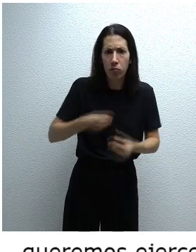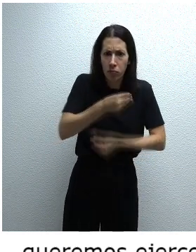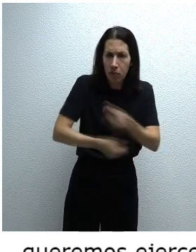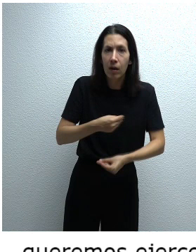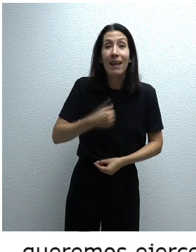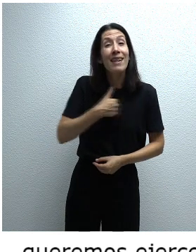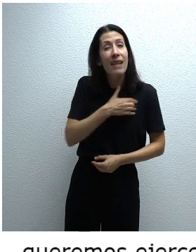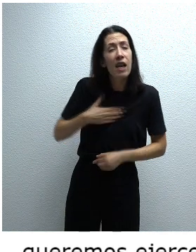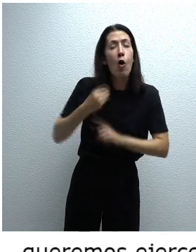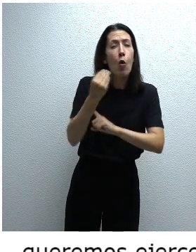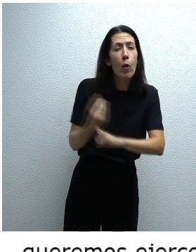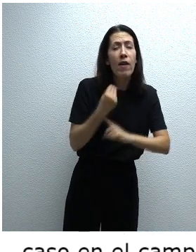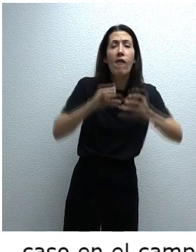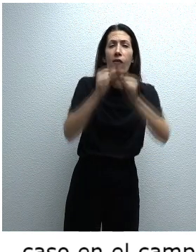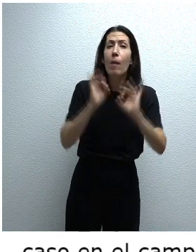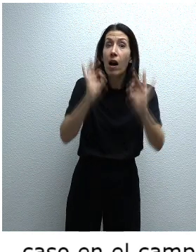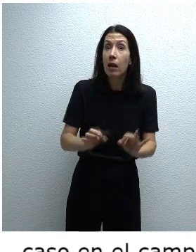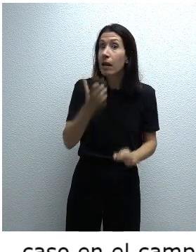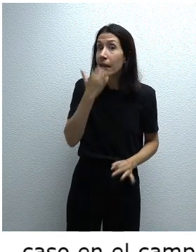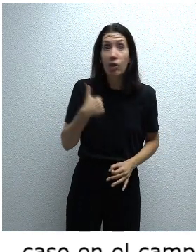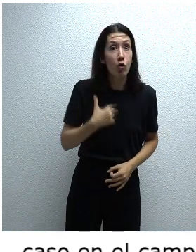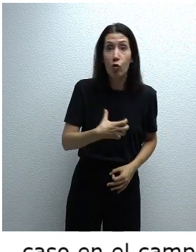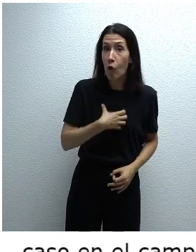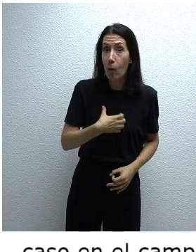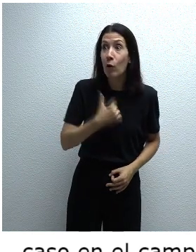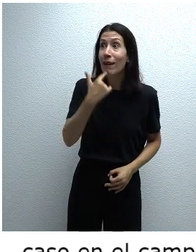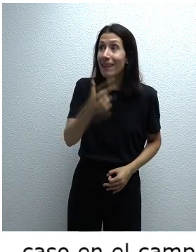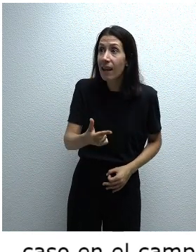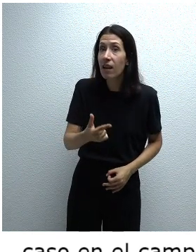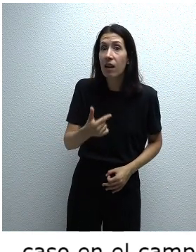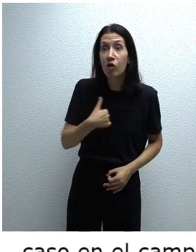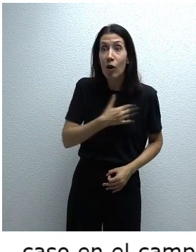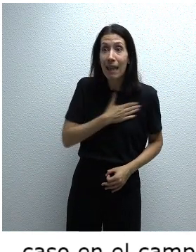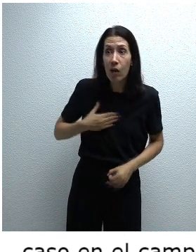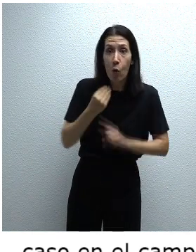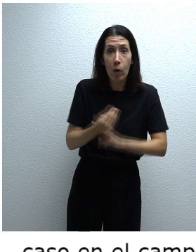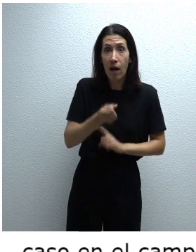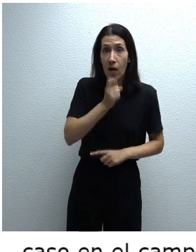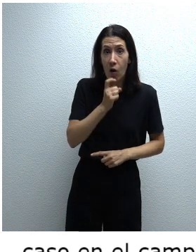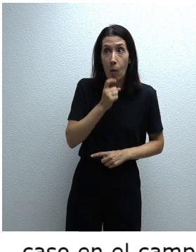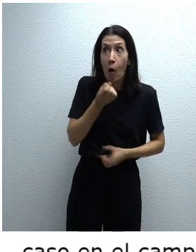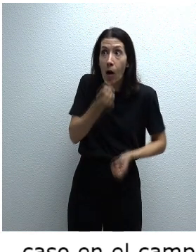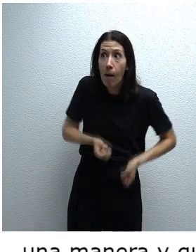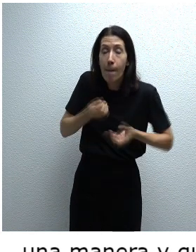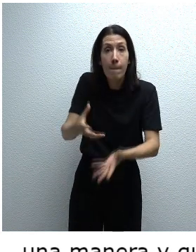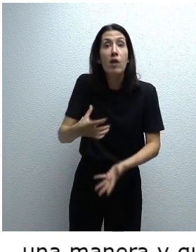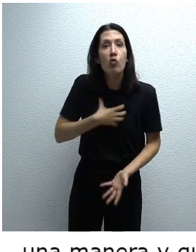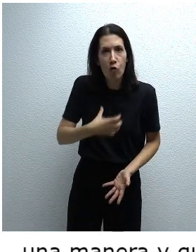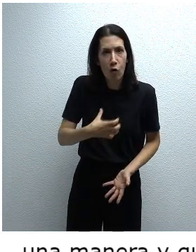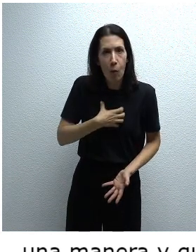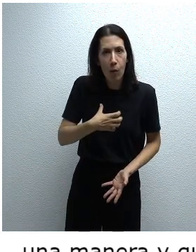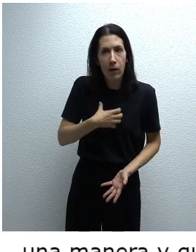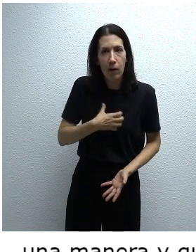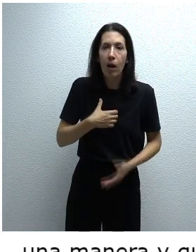nos cuiden de una manera y que cuando no podamos decir cómo queremos que nos cuiden, cuando no podamos expresarlo, lo